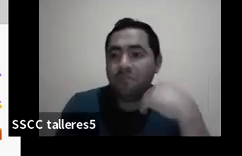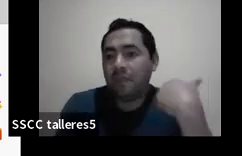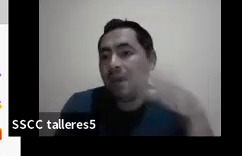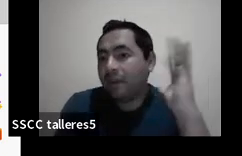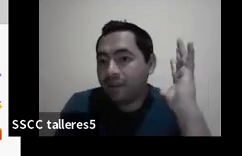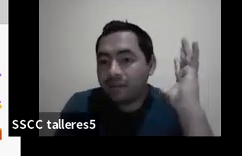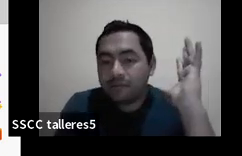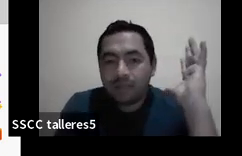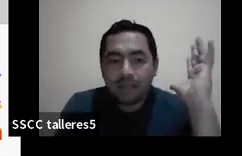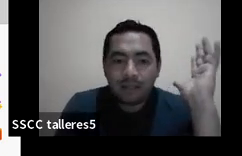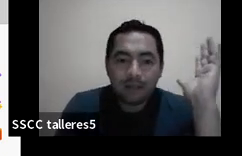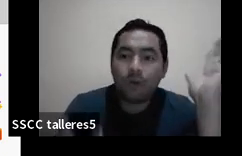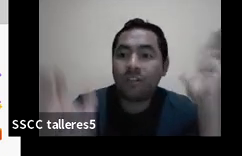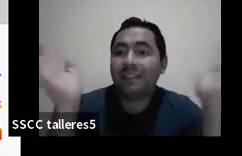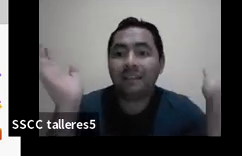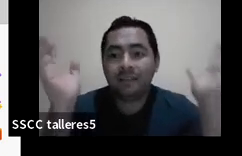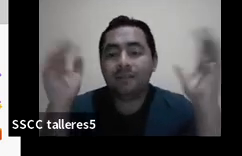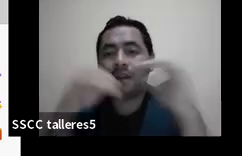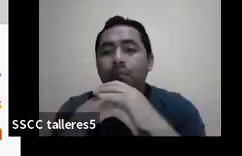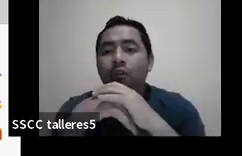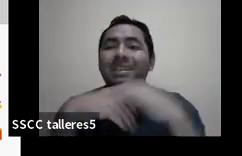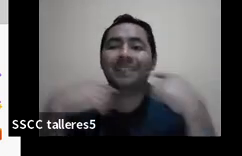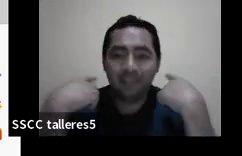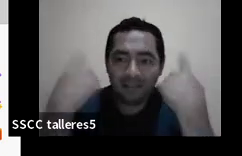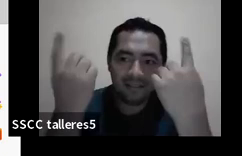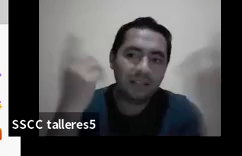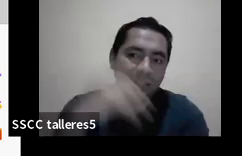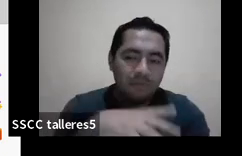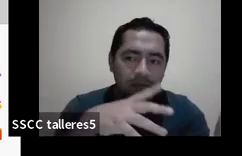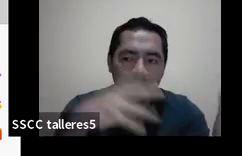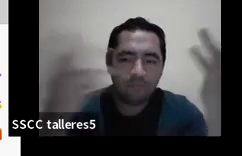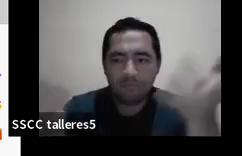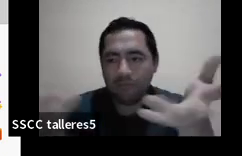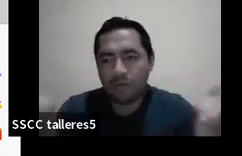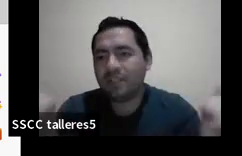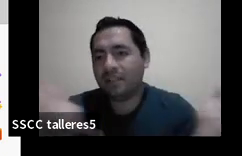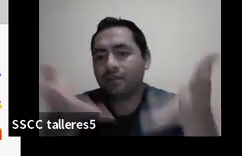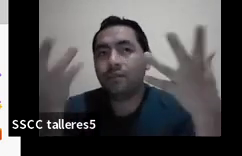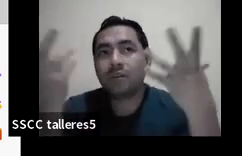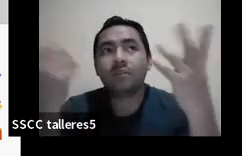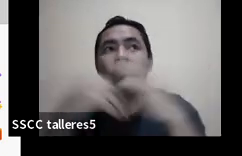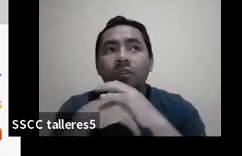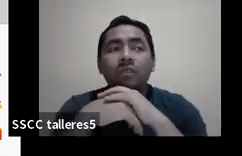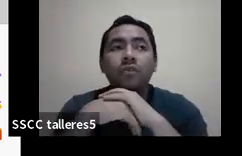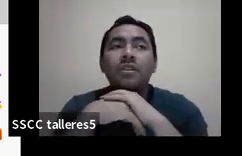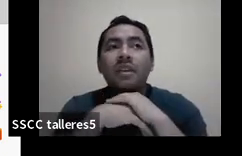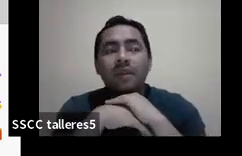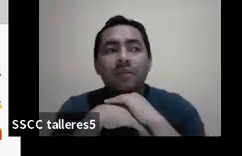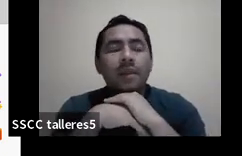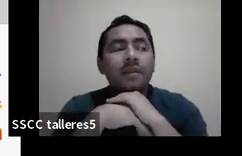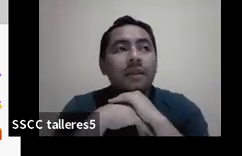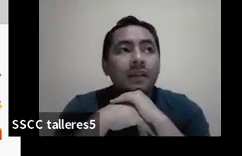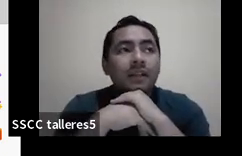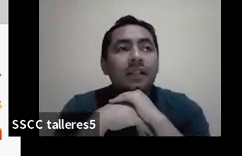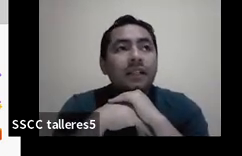ejemplo, de padres oyentes, ¿ya? Oyentes se les llama a ustedes, ¿no? Lo que escuchan y